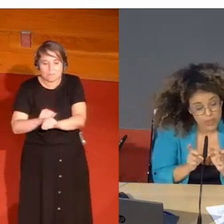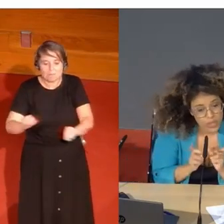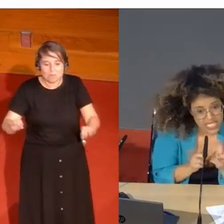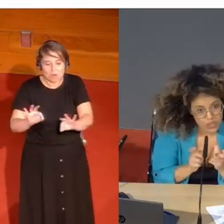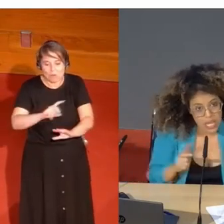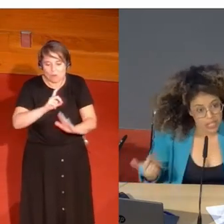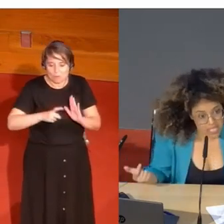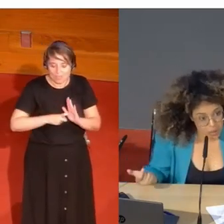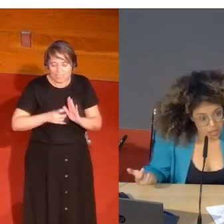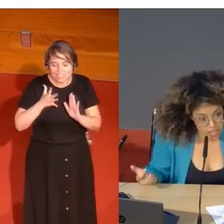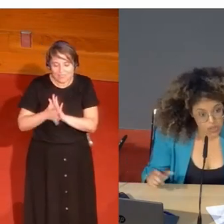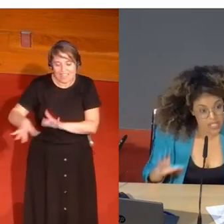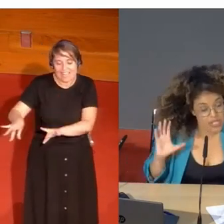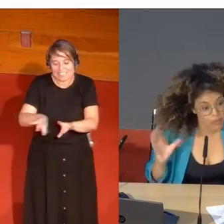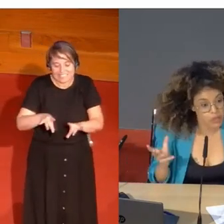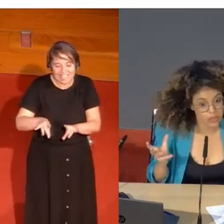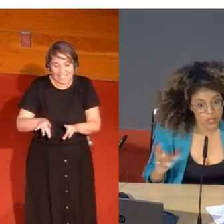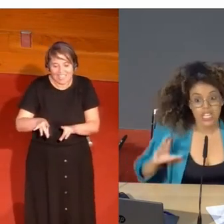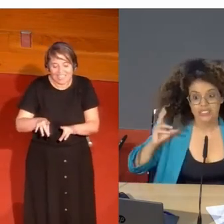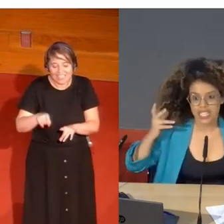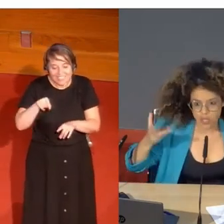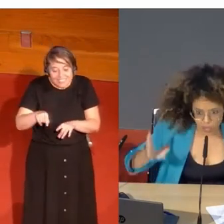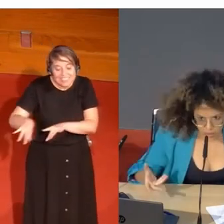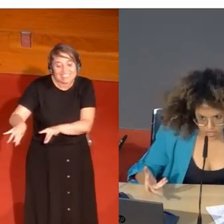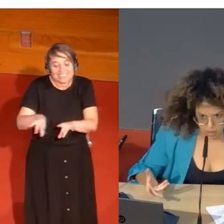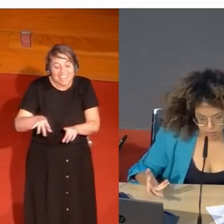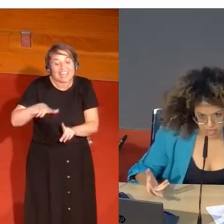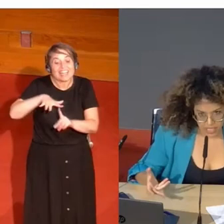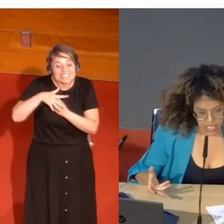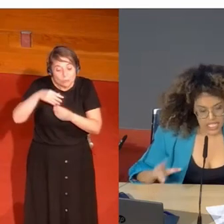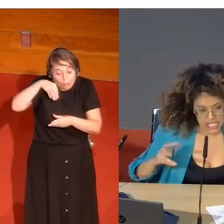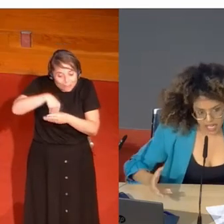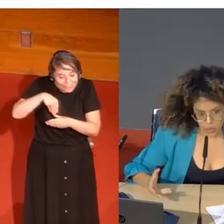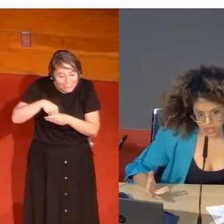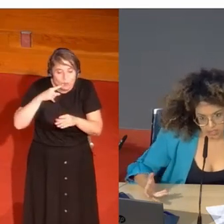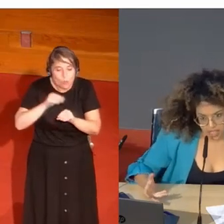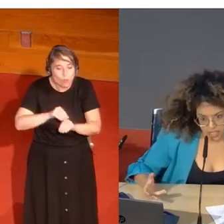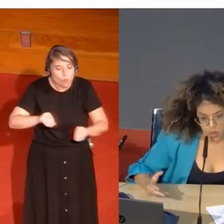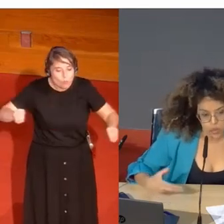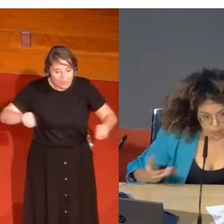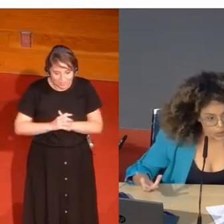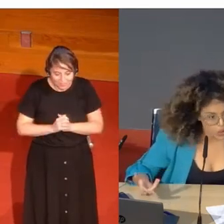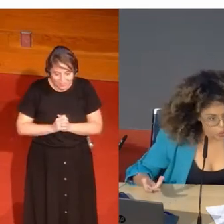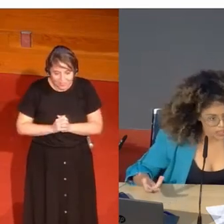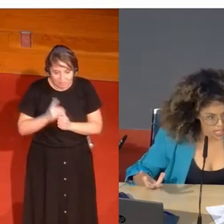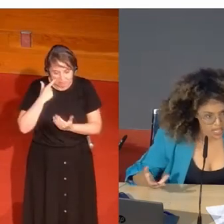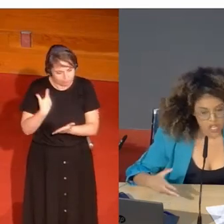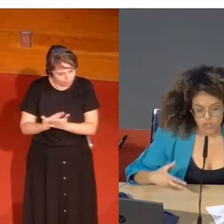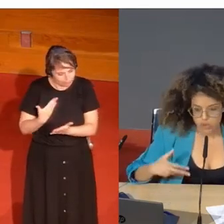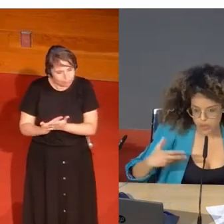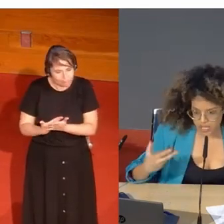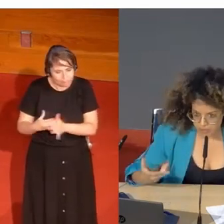y pero no es que no se habla del Sahara occidental que no se hable sobre todo de la situación que se vive en El Sahara occidental que como se ha podido